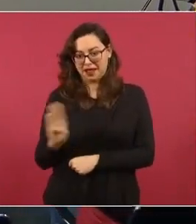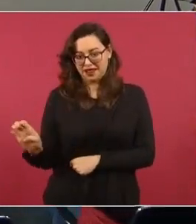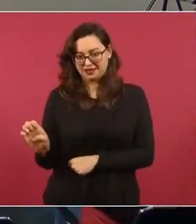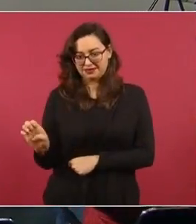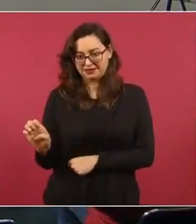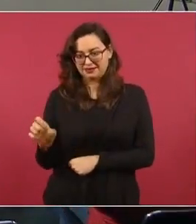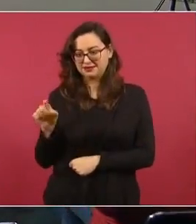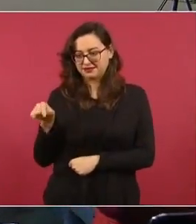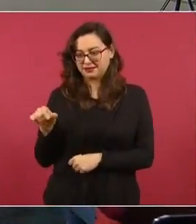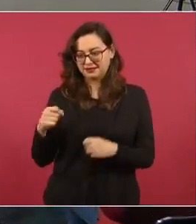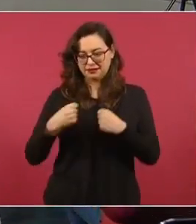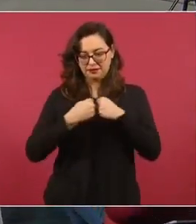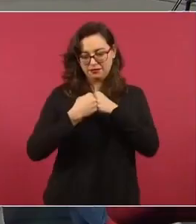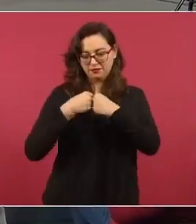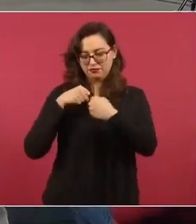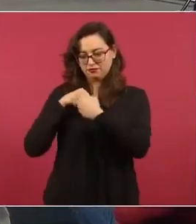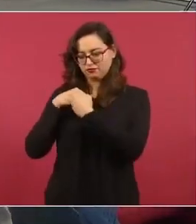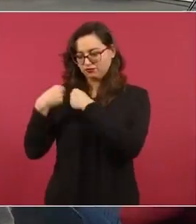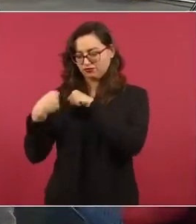Son los límites.